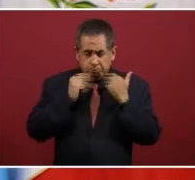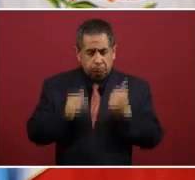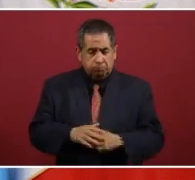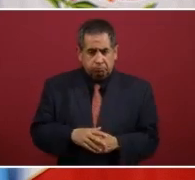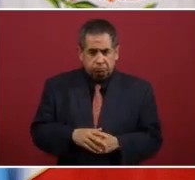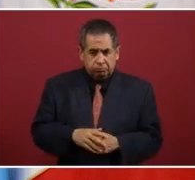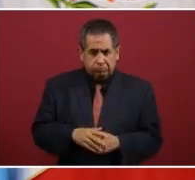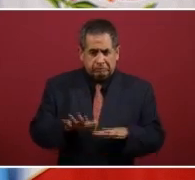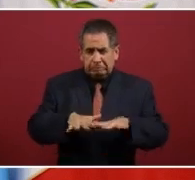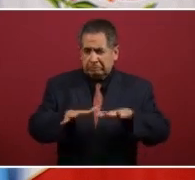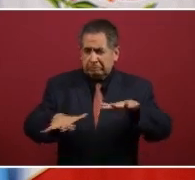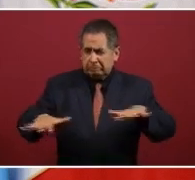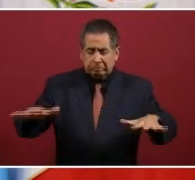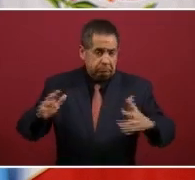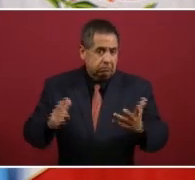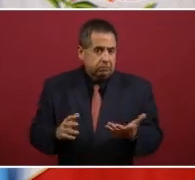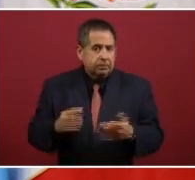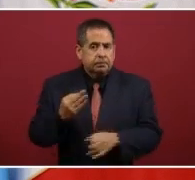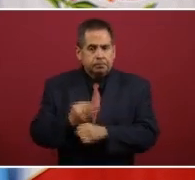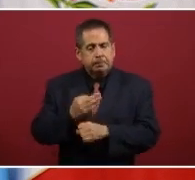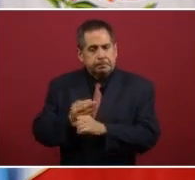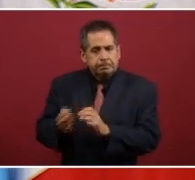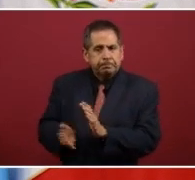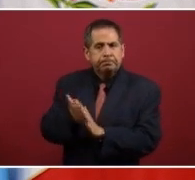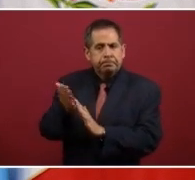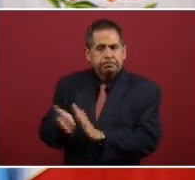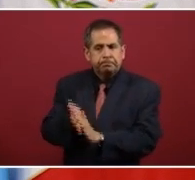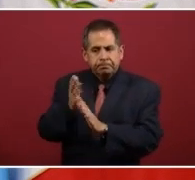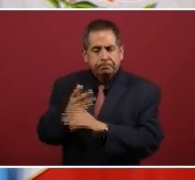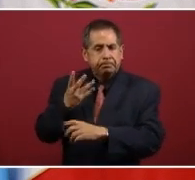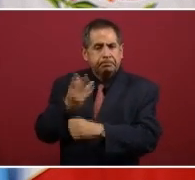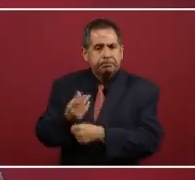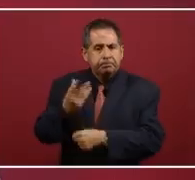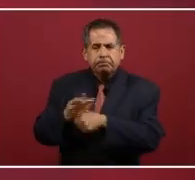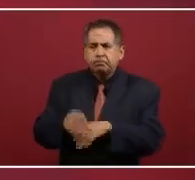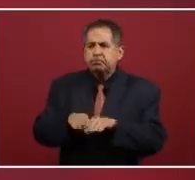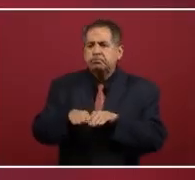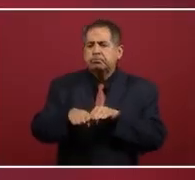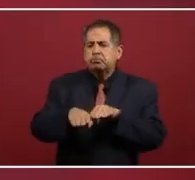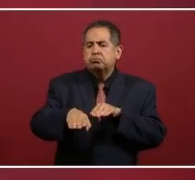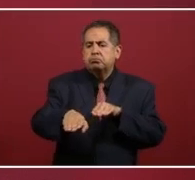Y estamos construyendo esos